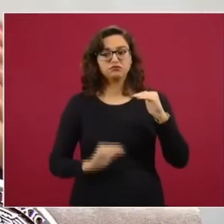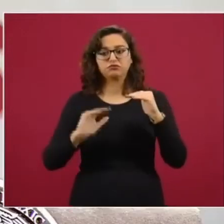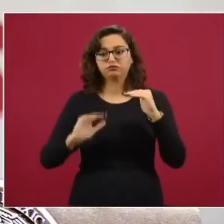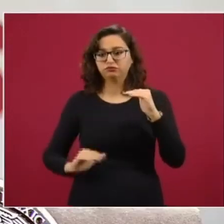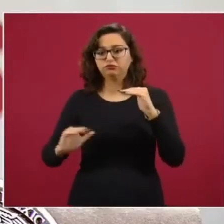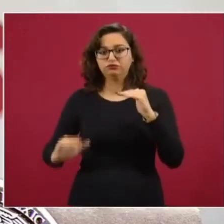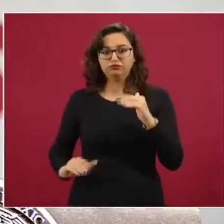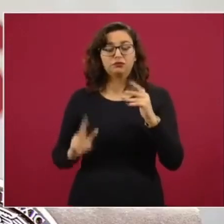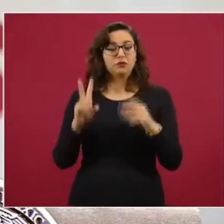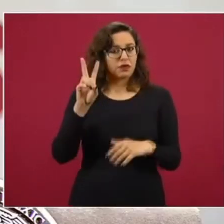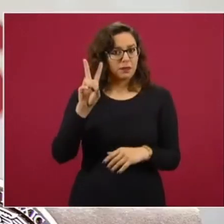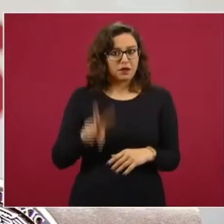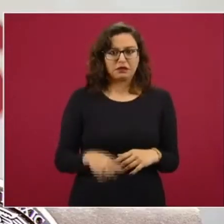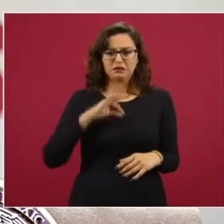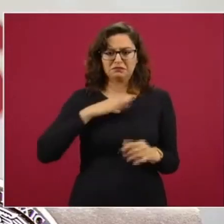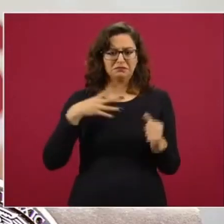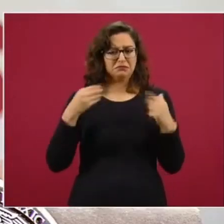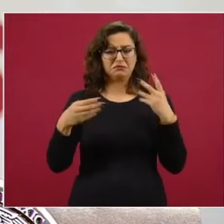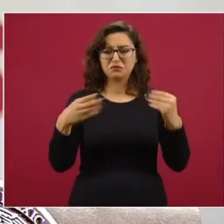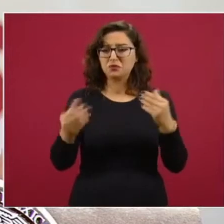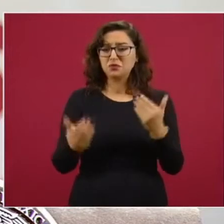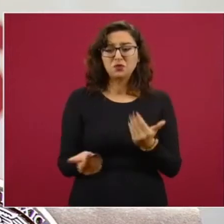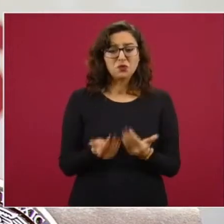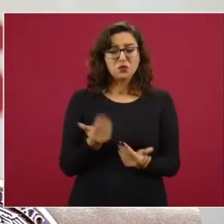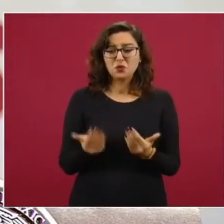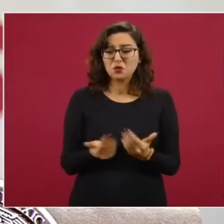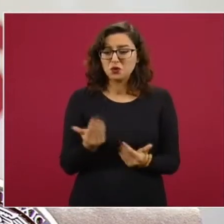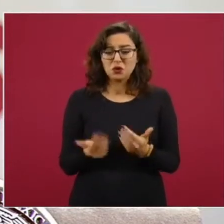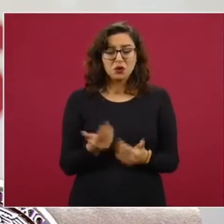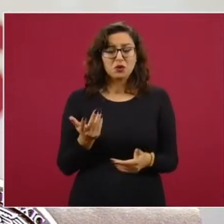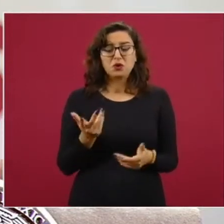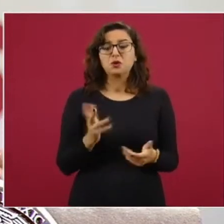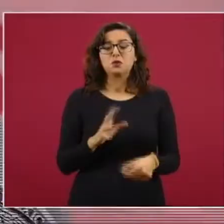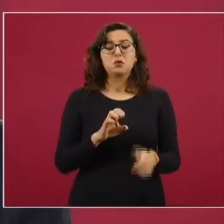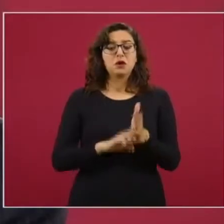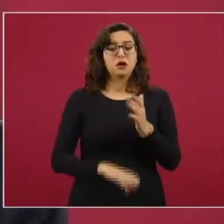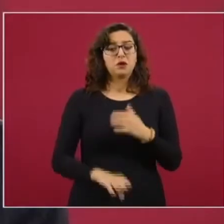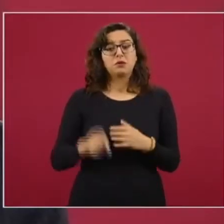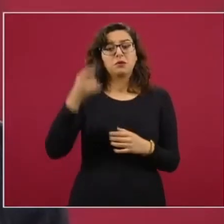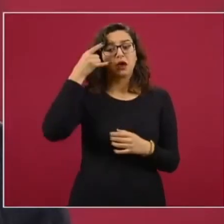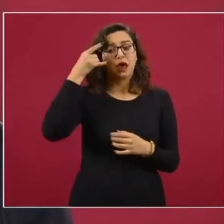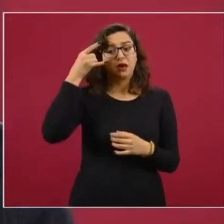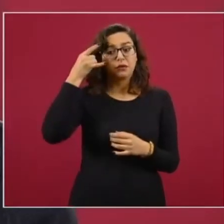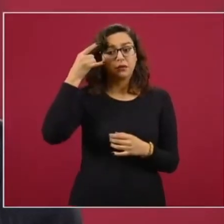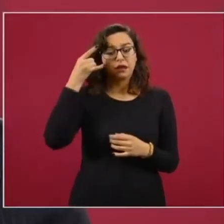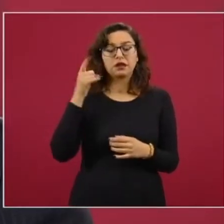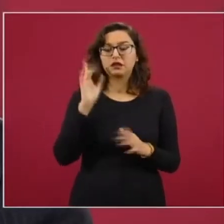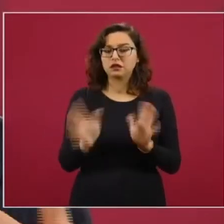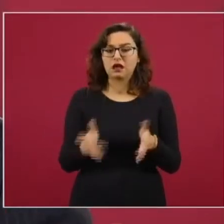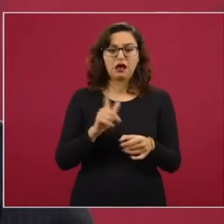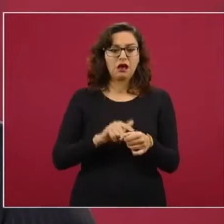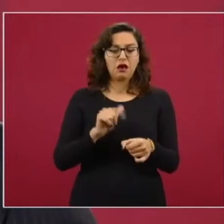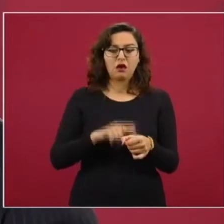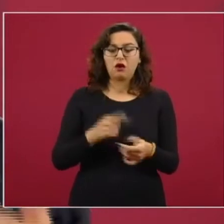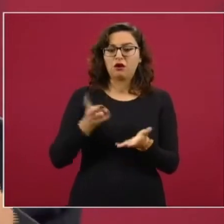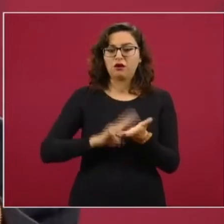ya con muy poca actividad epidémica. Destaco el caso de Campeche, primer estado que pasó al semáforo verde,